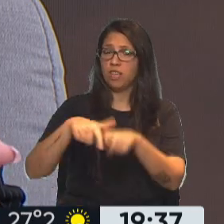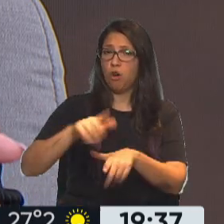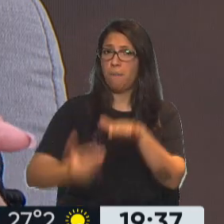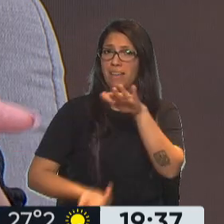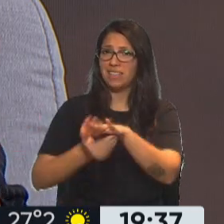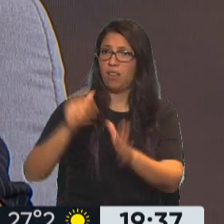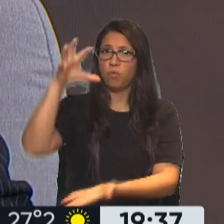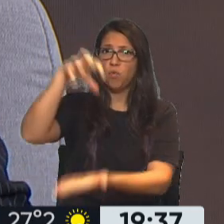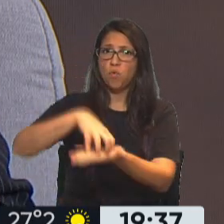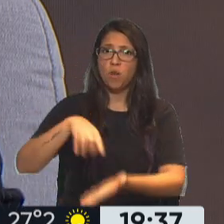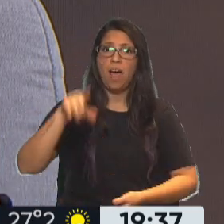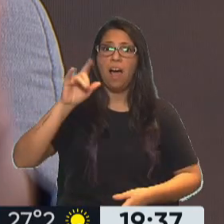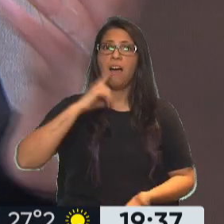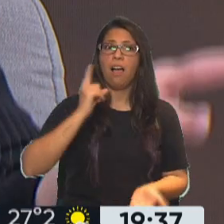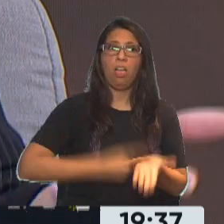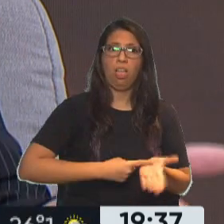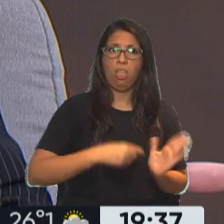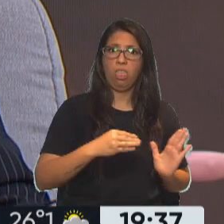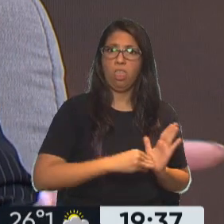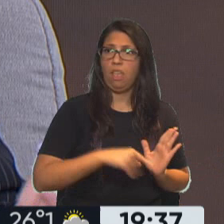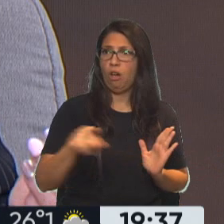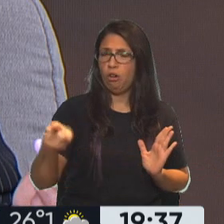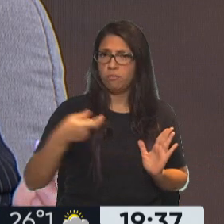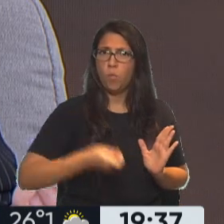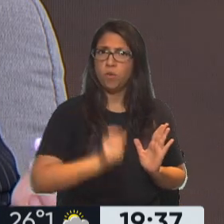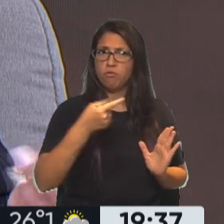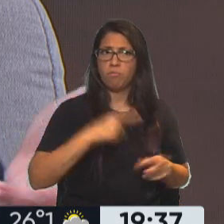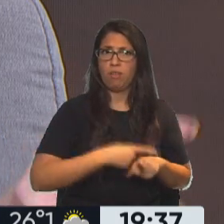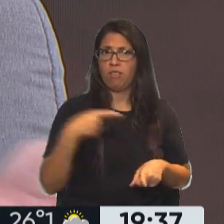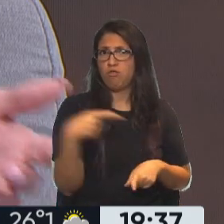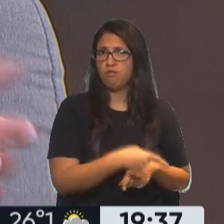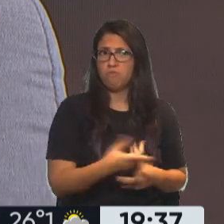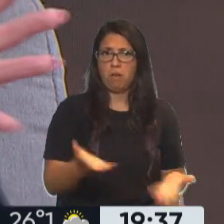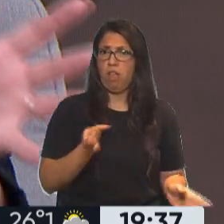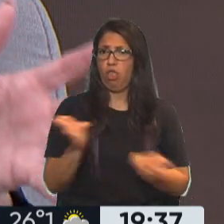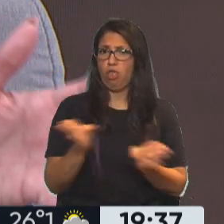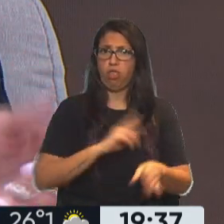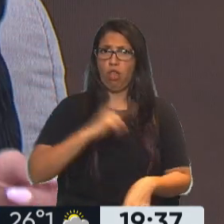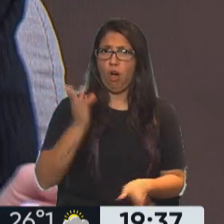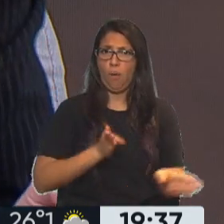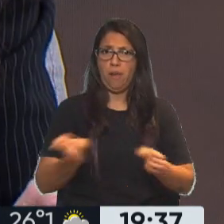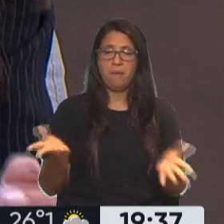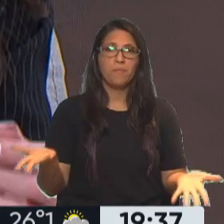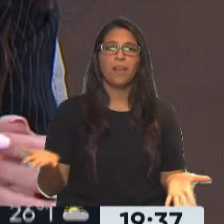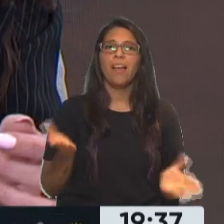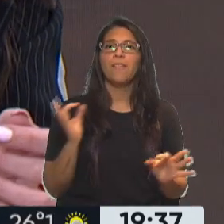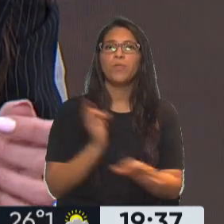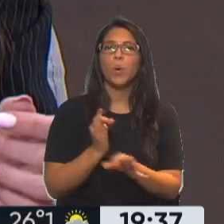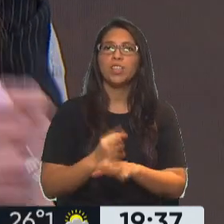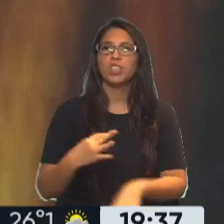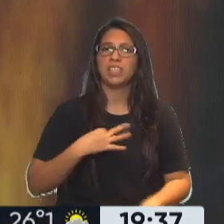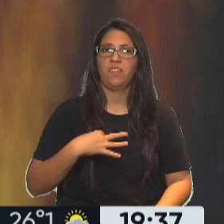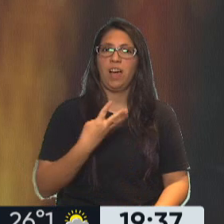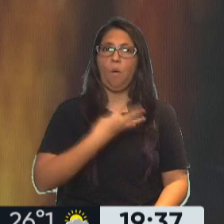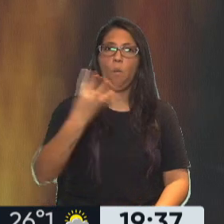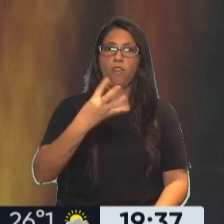Magistratura, en un fallo que hoy en día amerita el juicio político. Porque, a ver, Todos en educación cívica de 4º grado